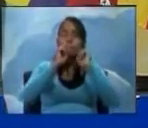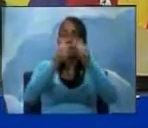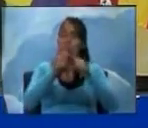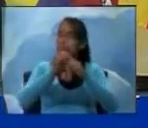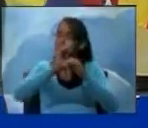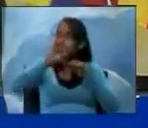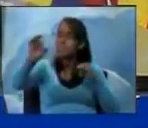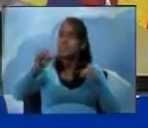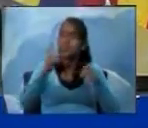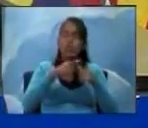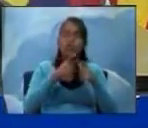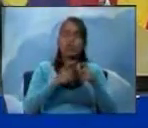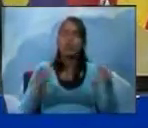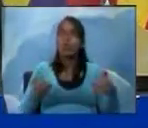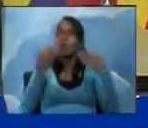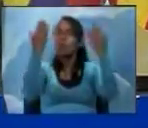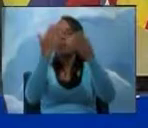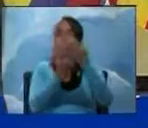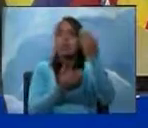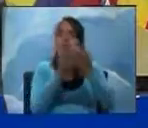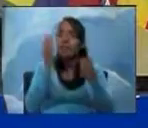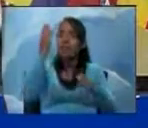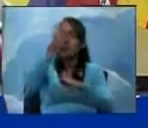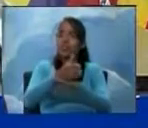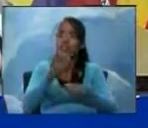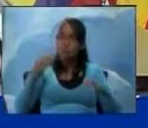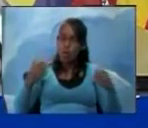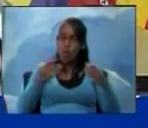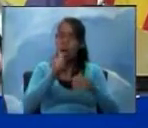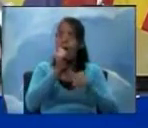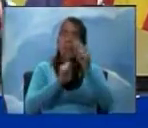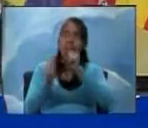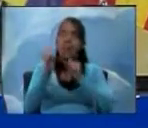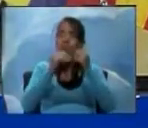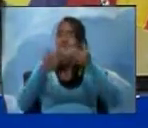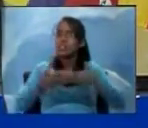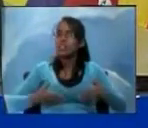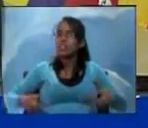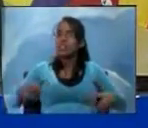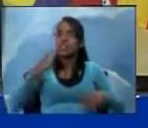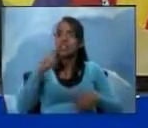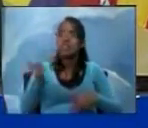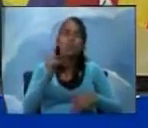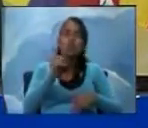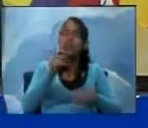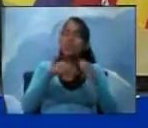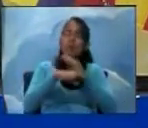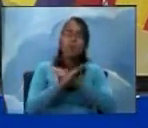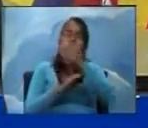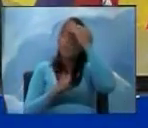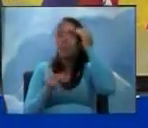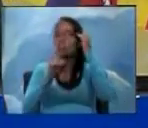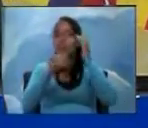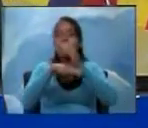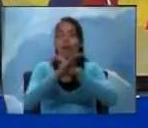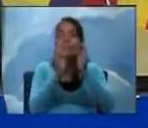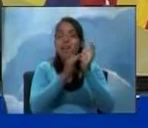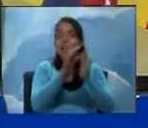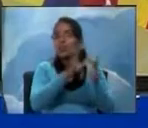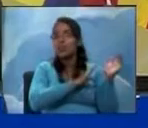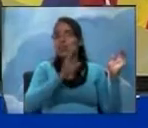los brazos levantados entró al agua, quizás hasta la cintura. No te vayas, Jesús, no